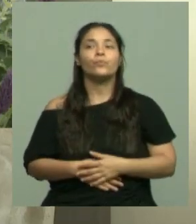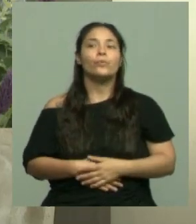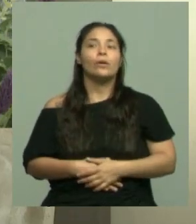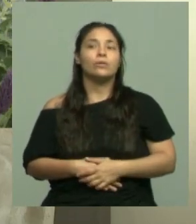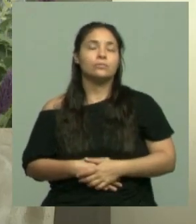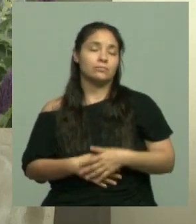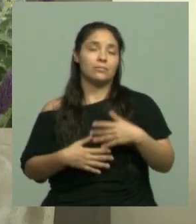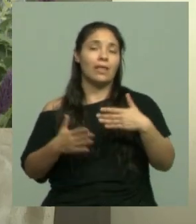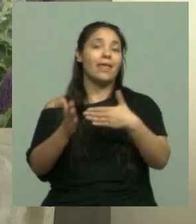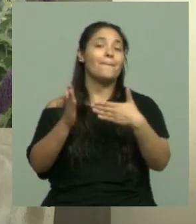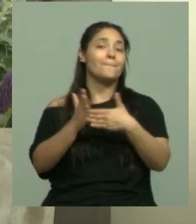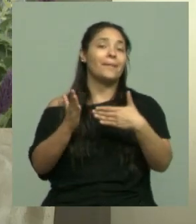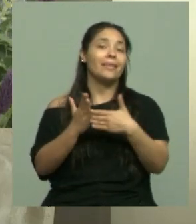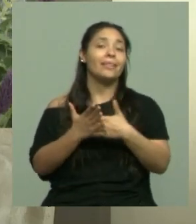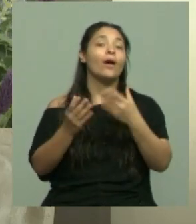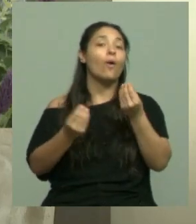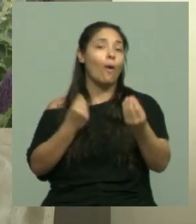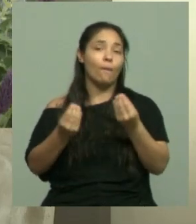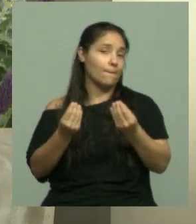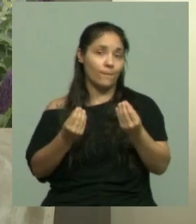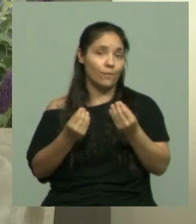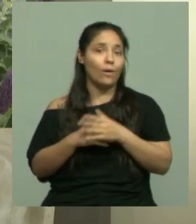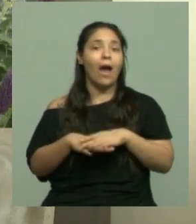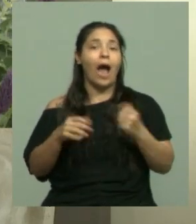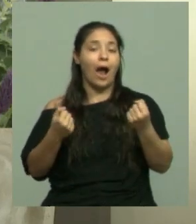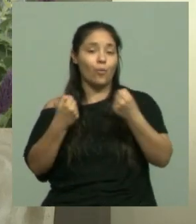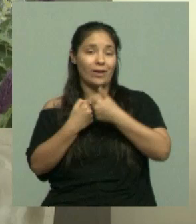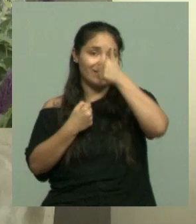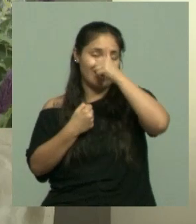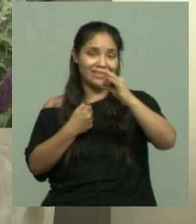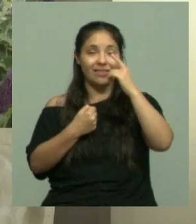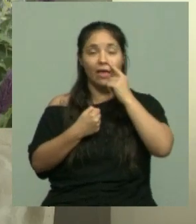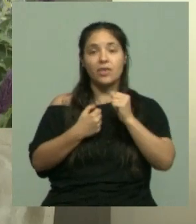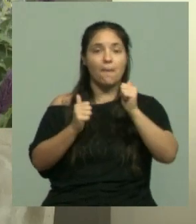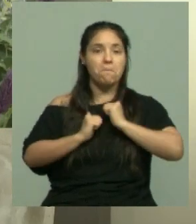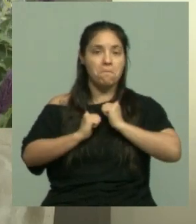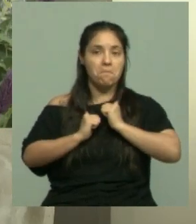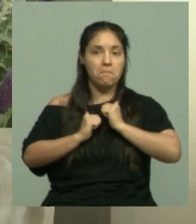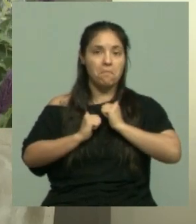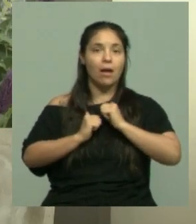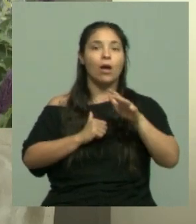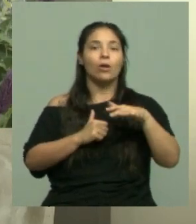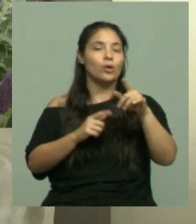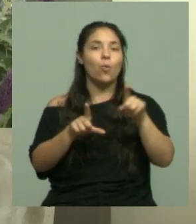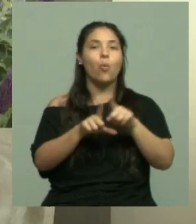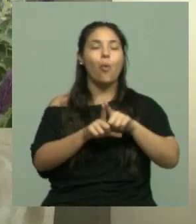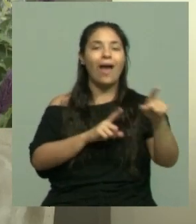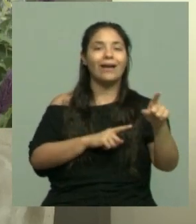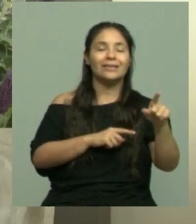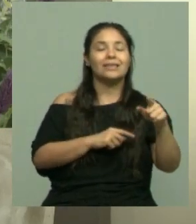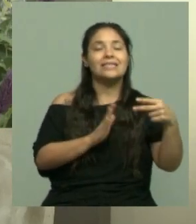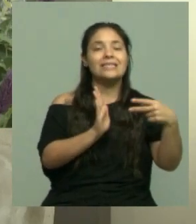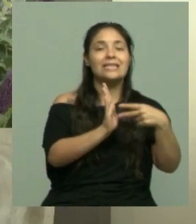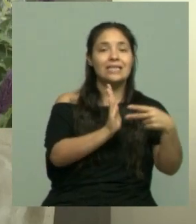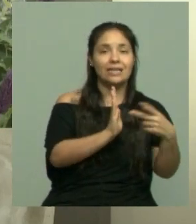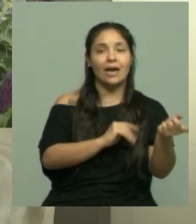relación también a cómo se siga respetando esta tregua de 60 días que se ha planteado en Siria con Hezbollah. Creo que los